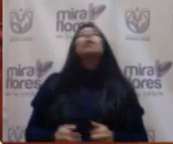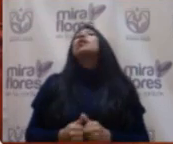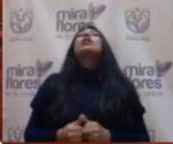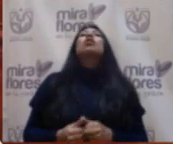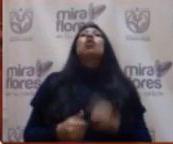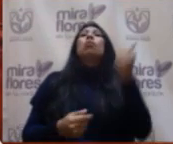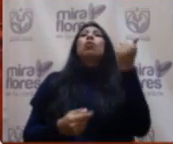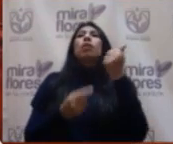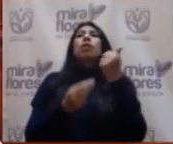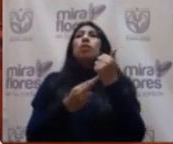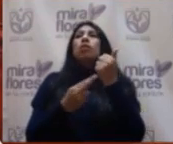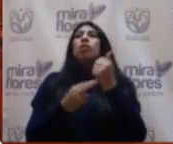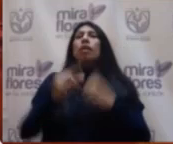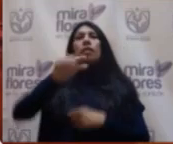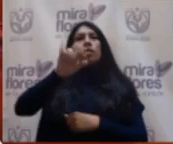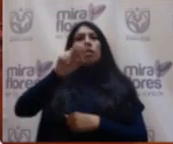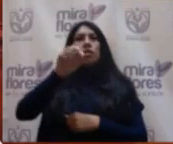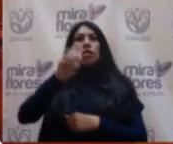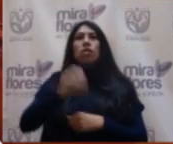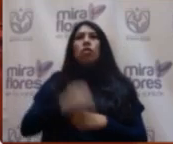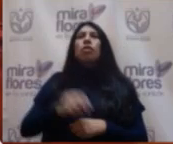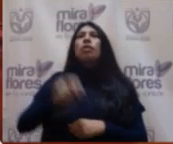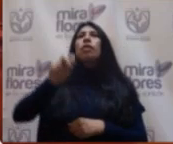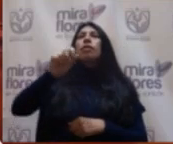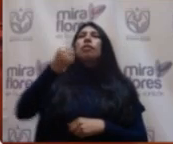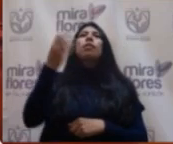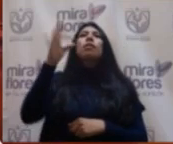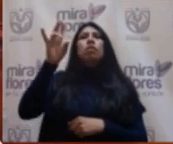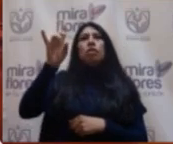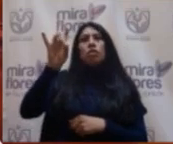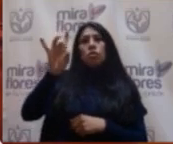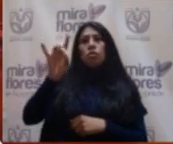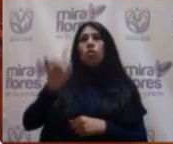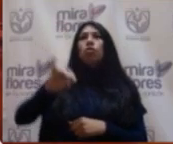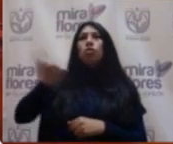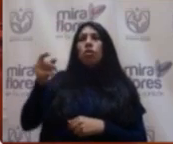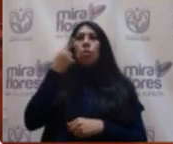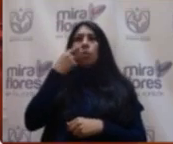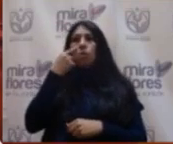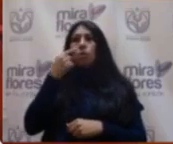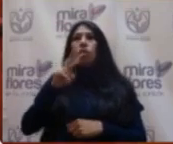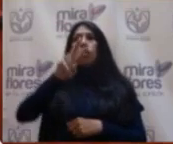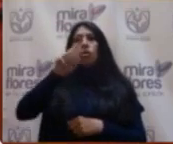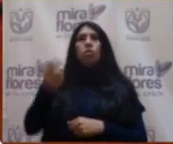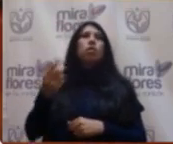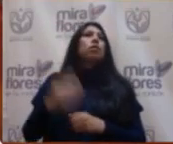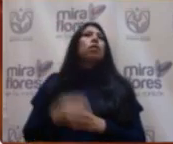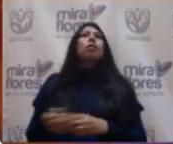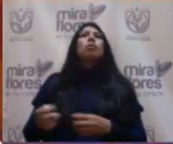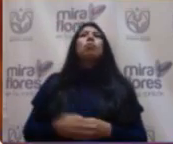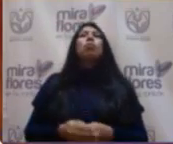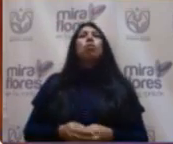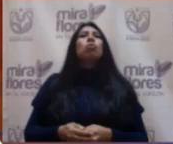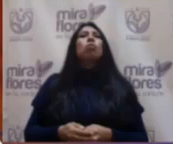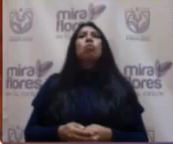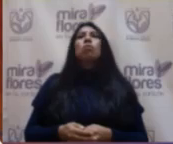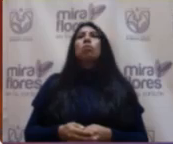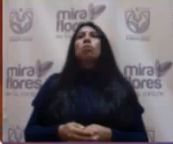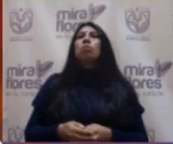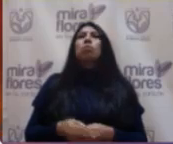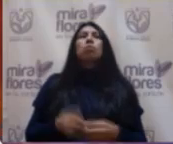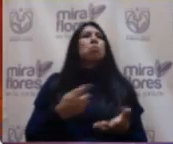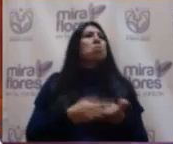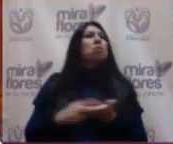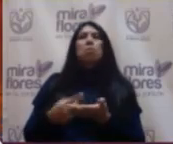Gino Francisco Costa Santolaya del 18 al 22 de junio de 2016 por motivos personales. Al debate.